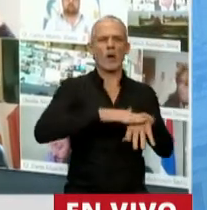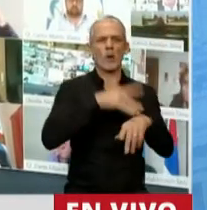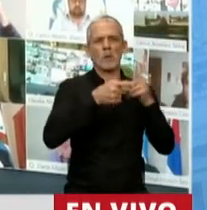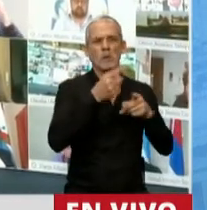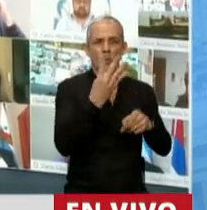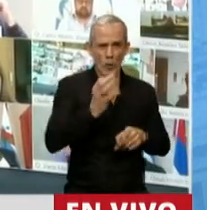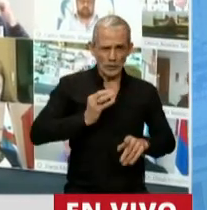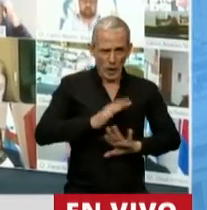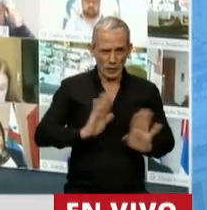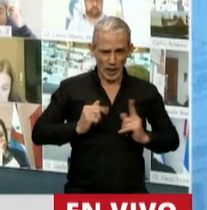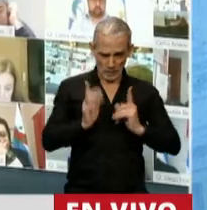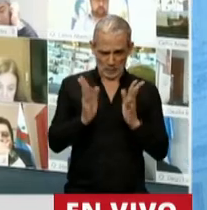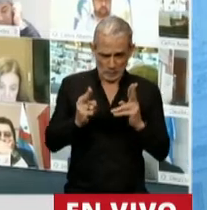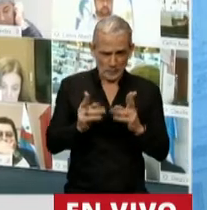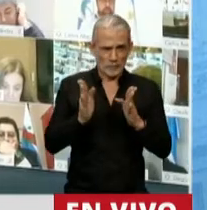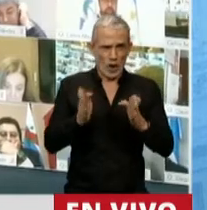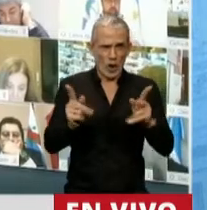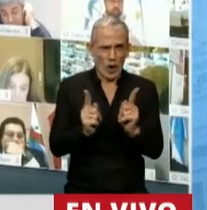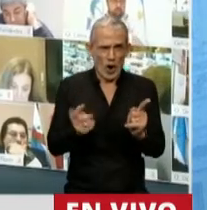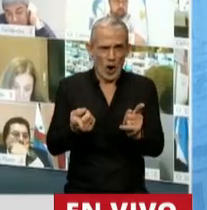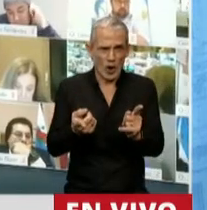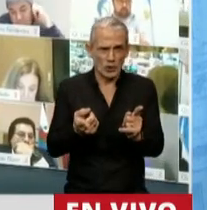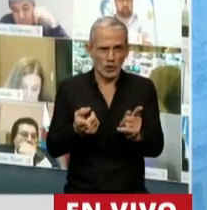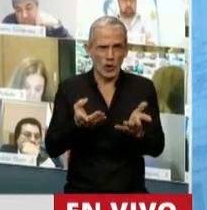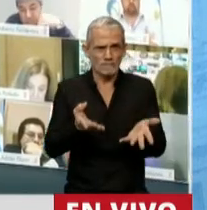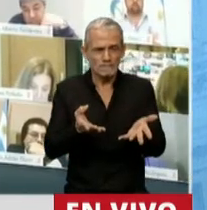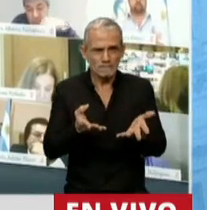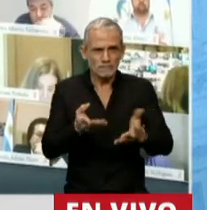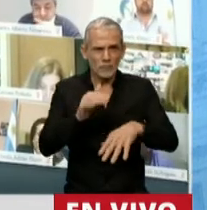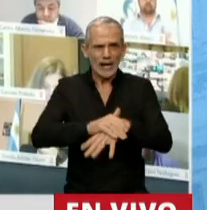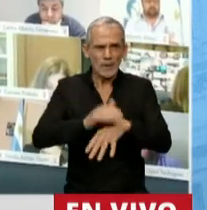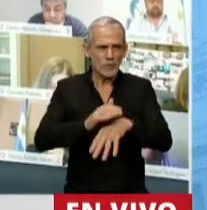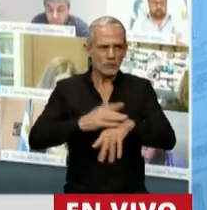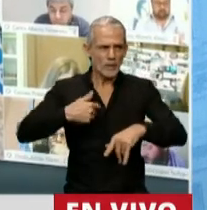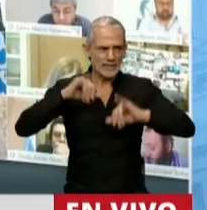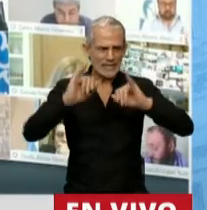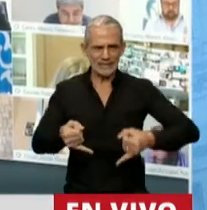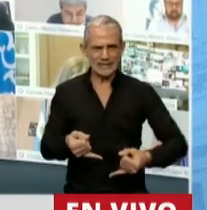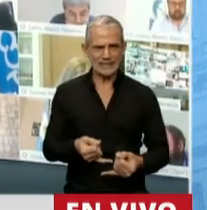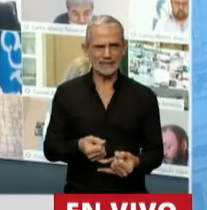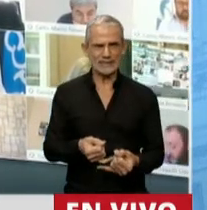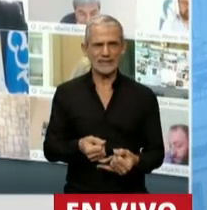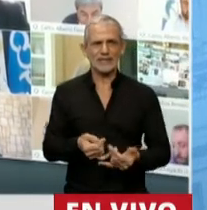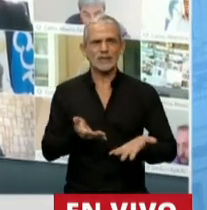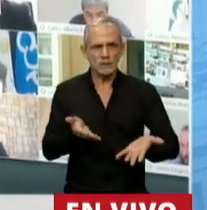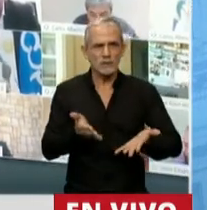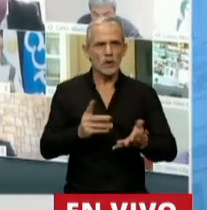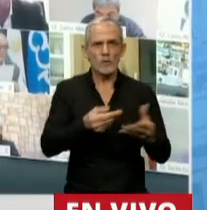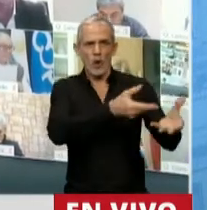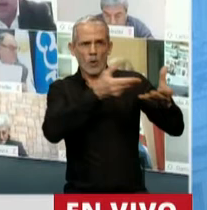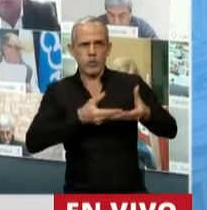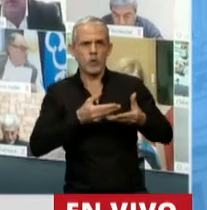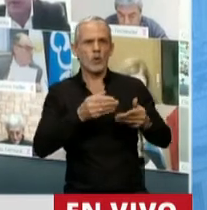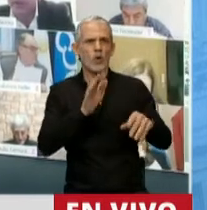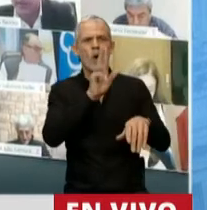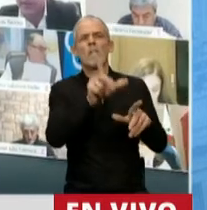gobernamos 4 años y que asumimos la responsabilidad que nos tocó. Claro está, asumimos, pero no nos entregaron un país como